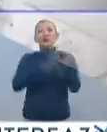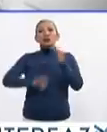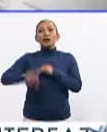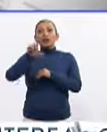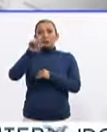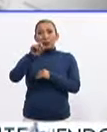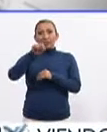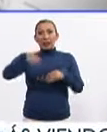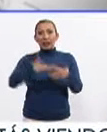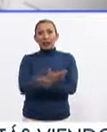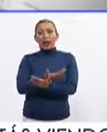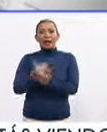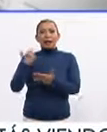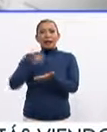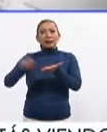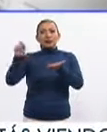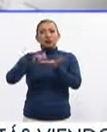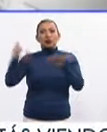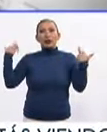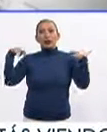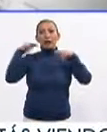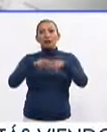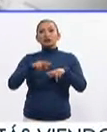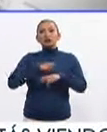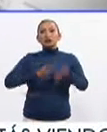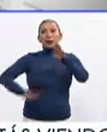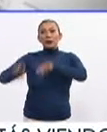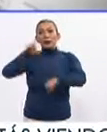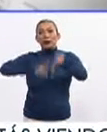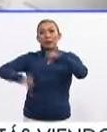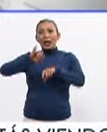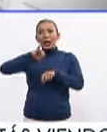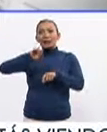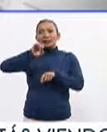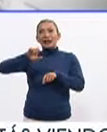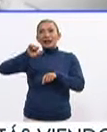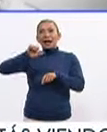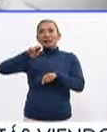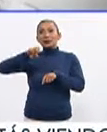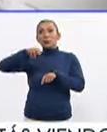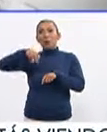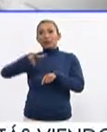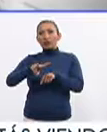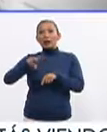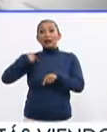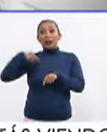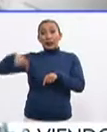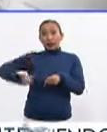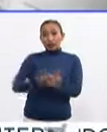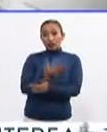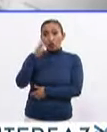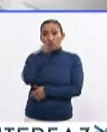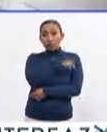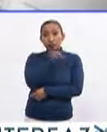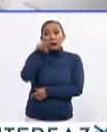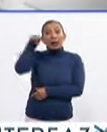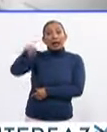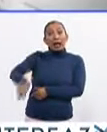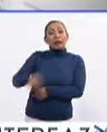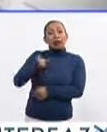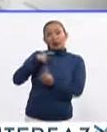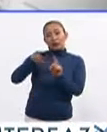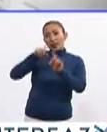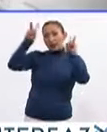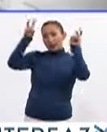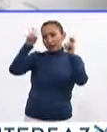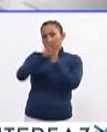En 1920 nace el escritor y profesor de bioquímica Isaac Asimov, de origen ruso, quien entre